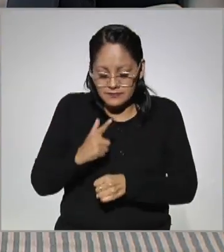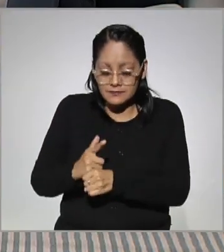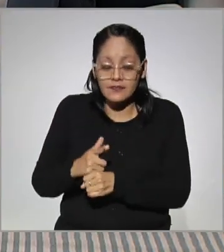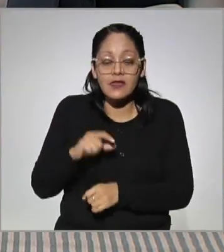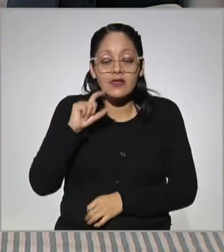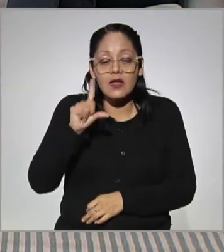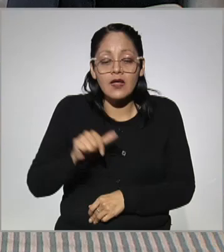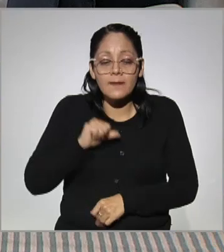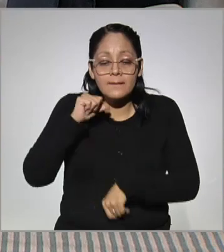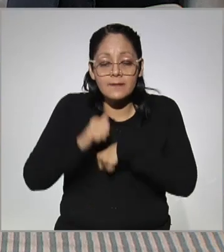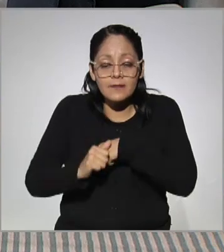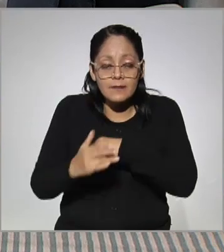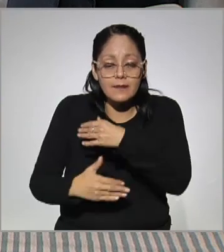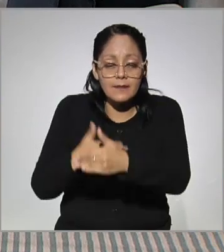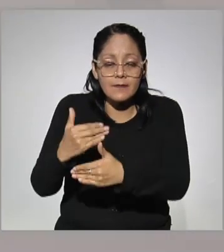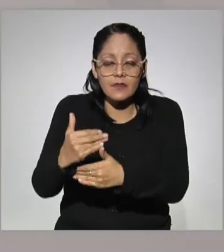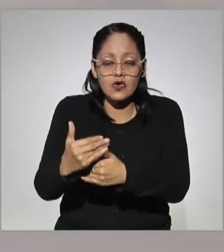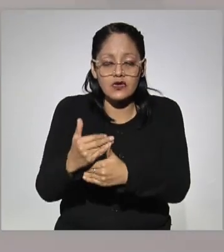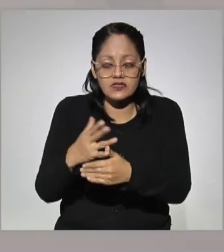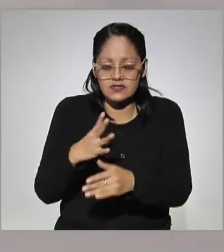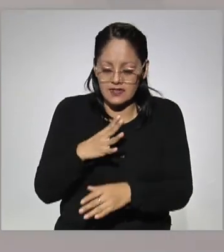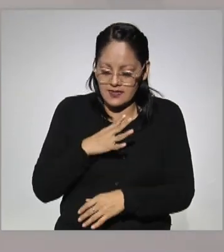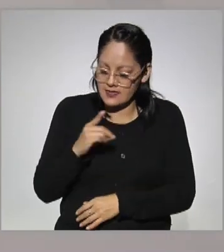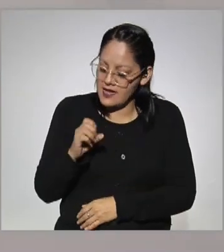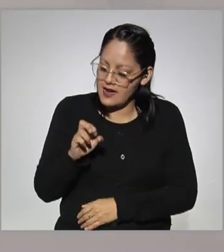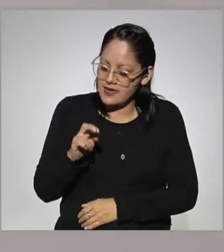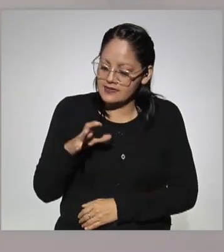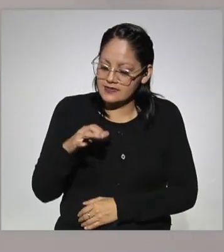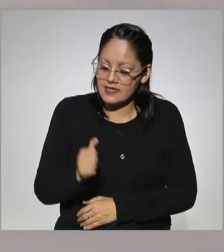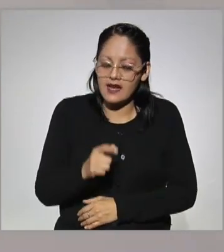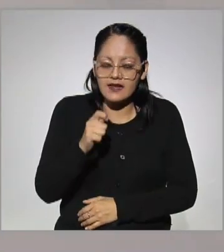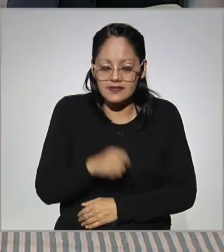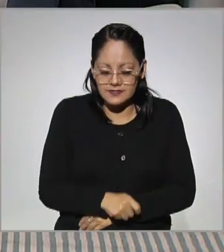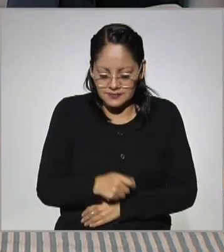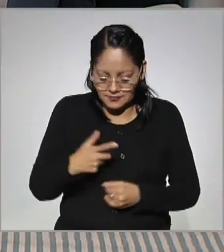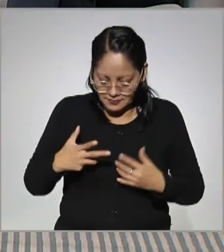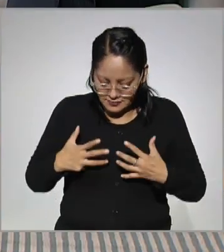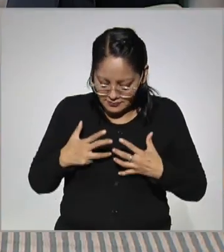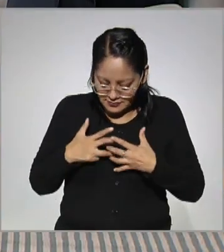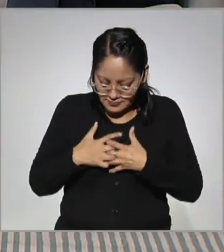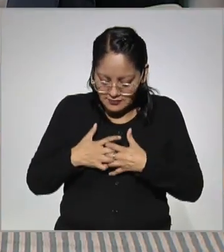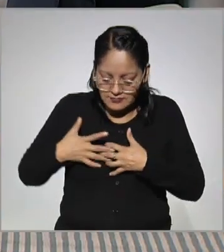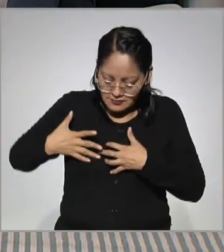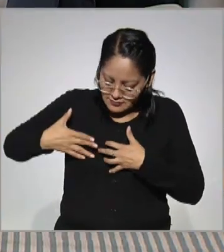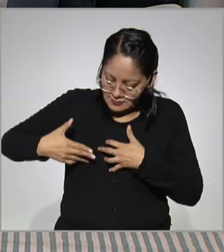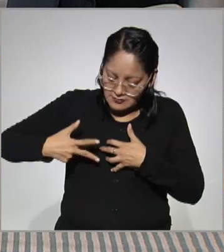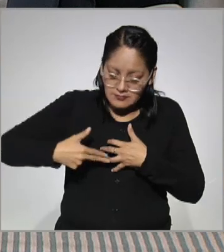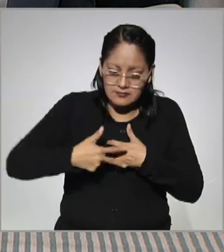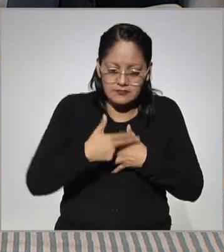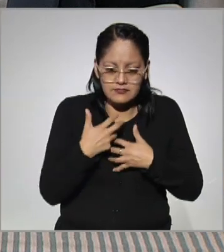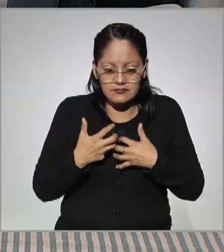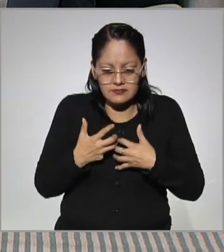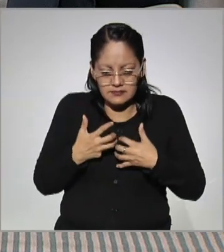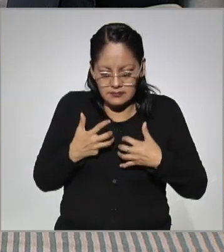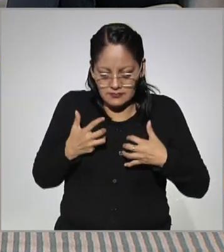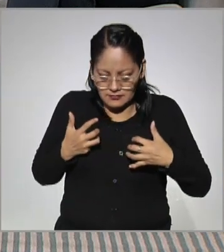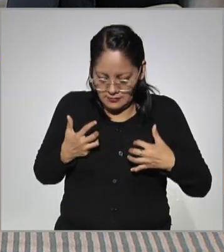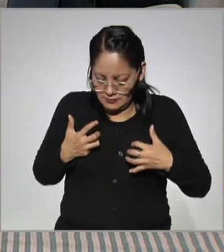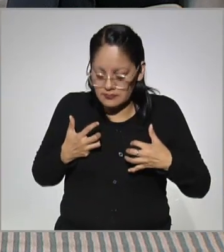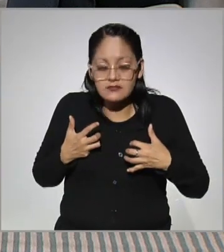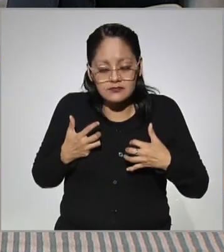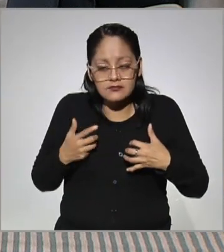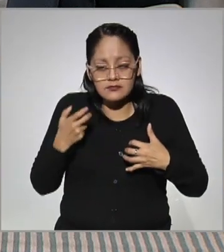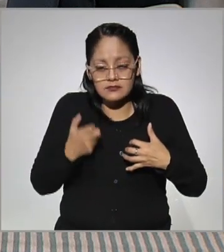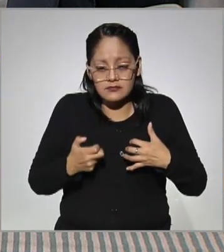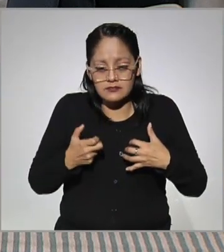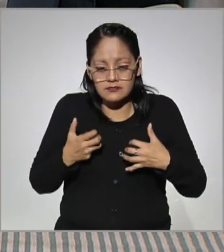cirugía hay pacientes que hacen un proceso adherencial, esto es como que los tejidos de donde cortamos los ligamentos de donde